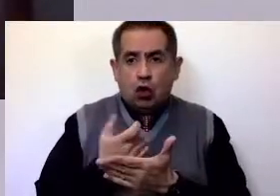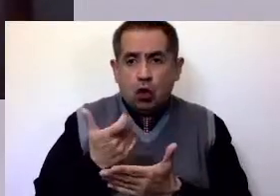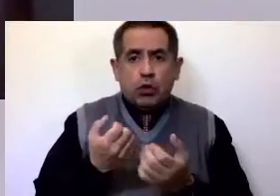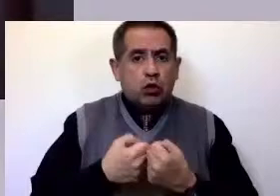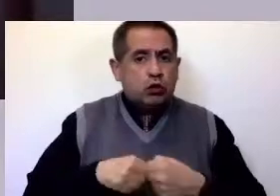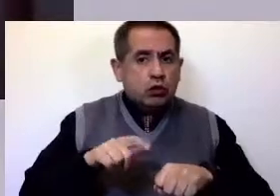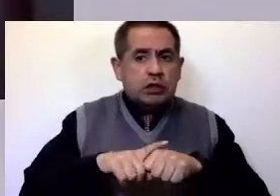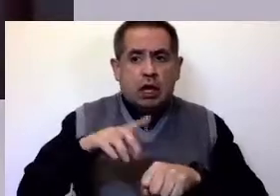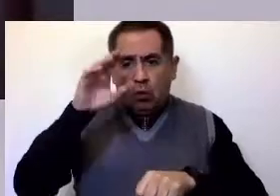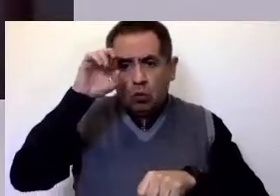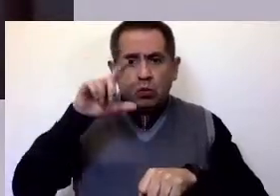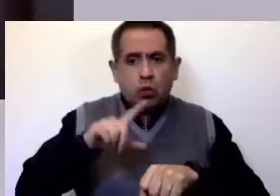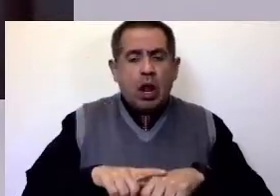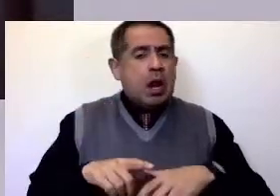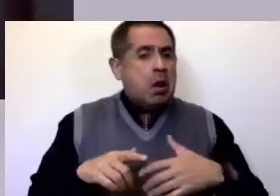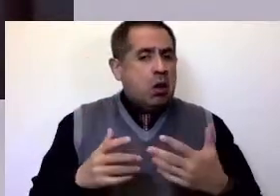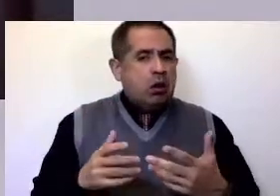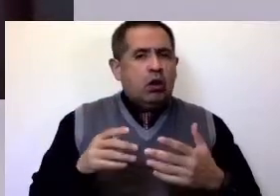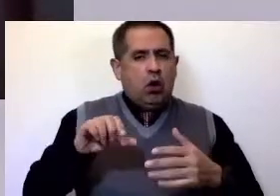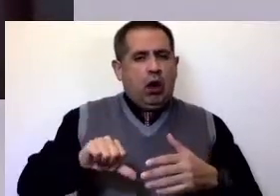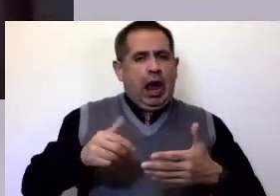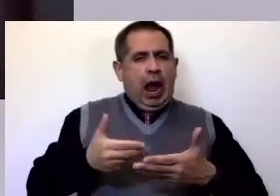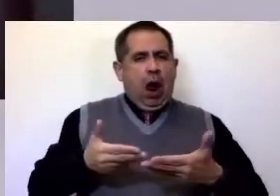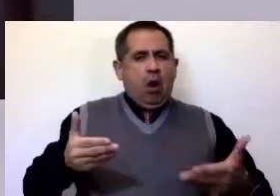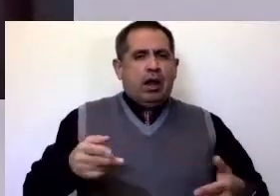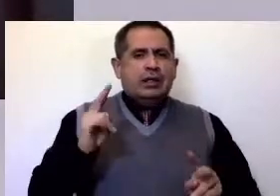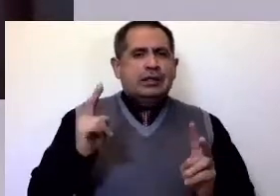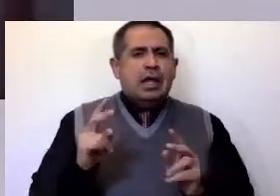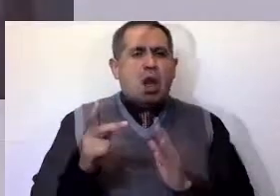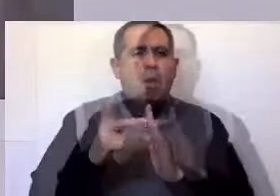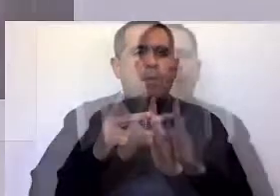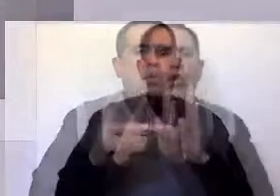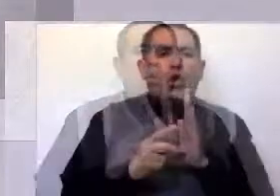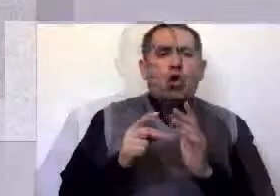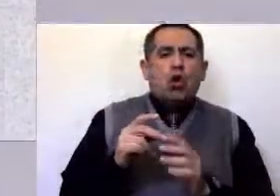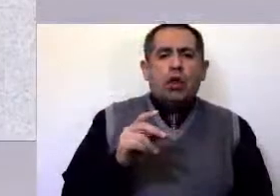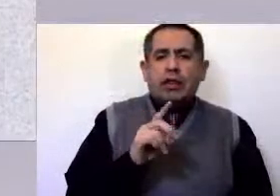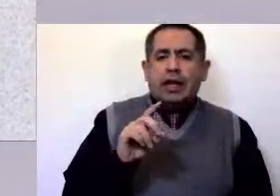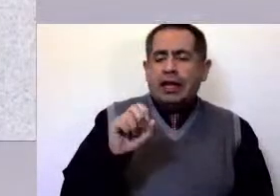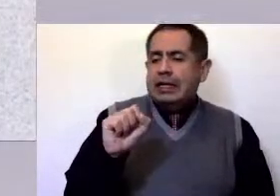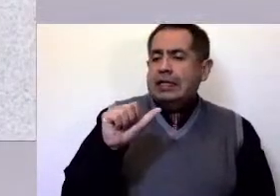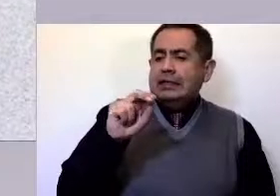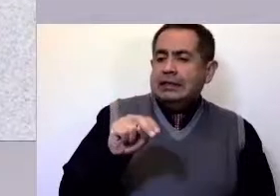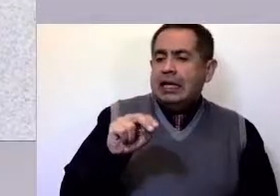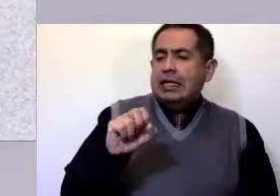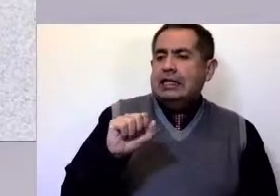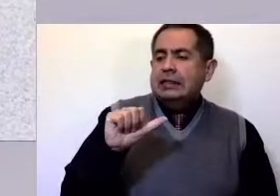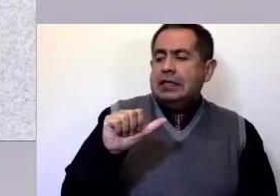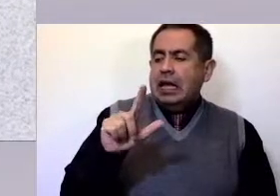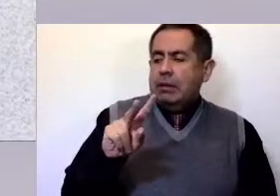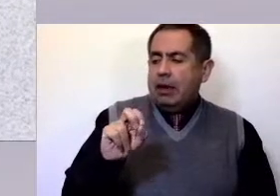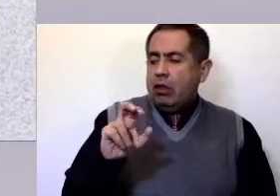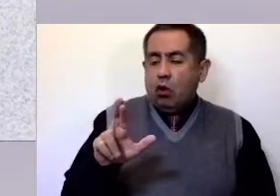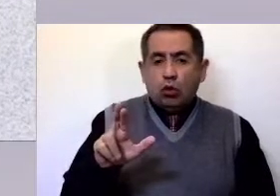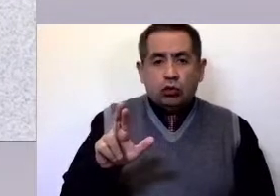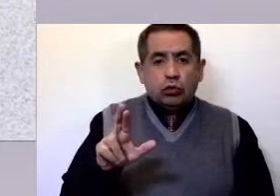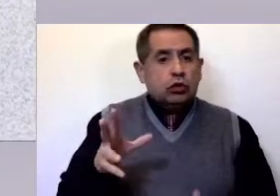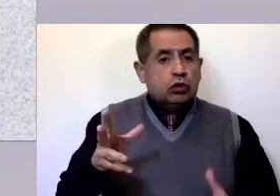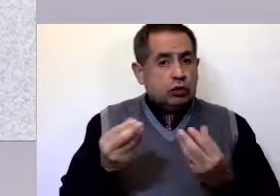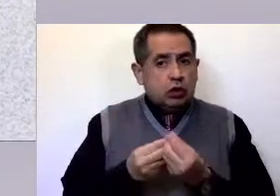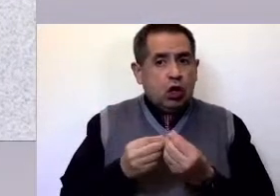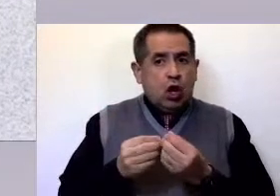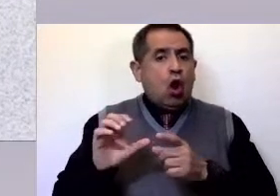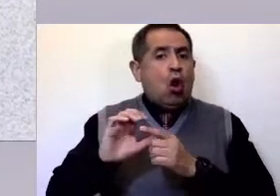culturales llamada también protocolo de san salvador- instrumento que complementa a la convención americana sobre derechos